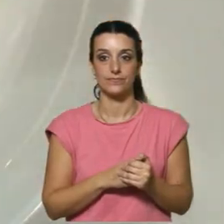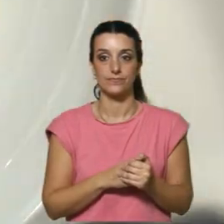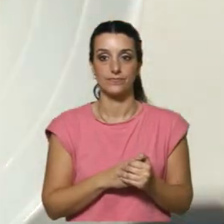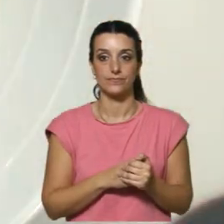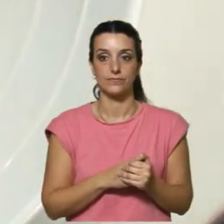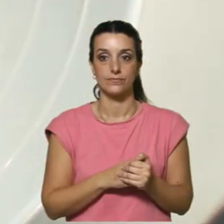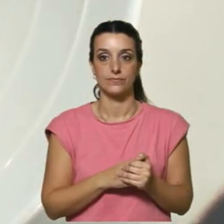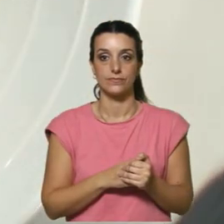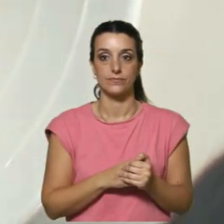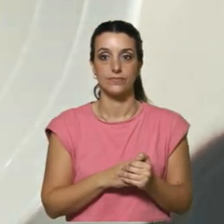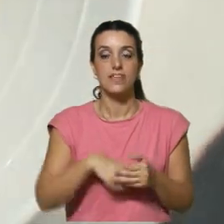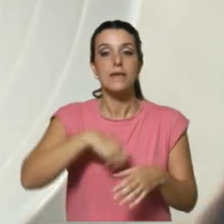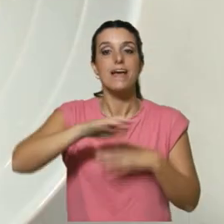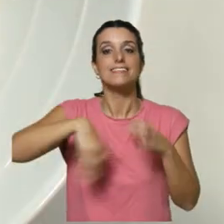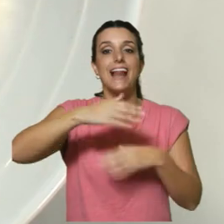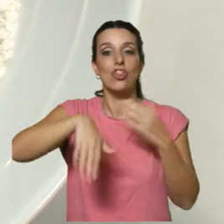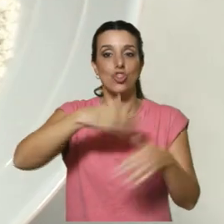Vas ahí y vas mezclando.